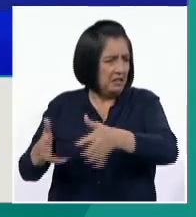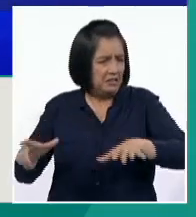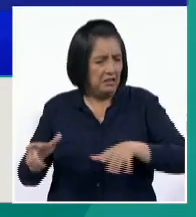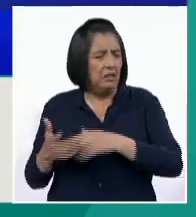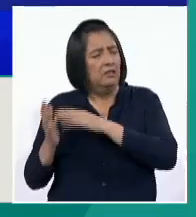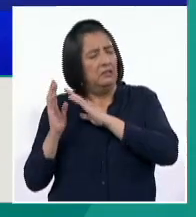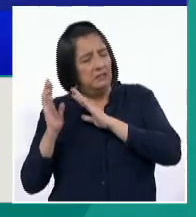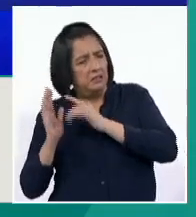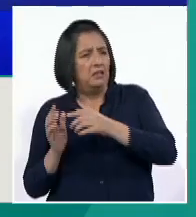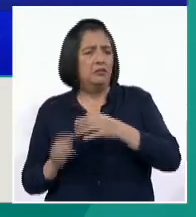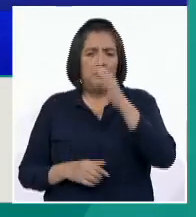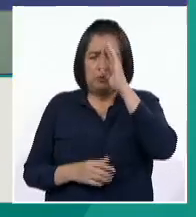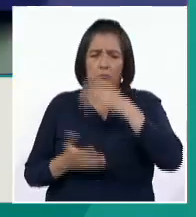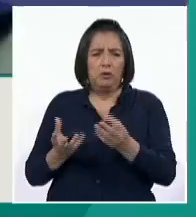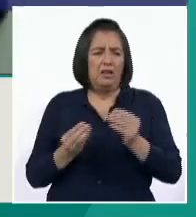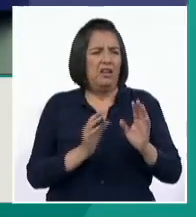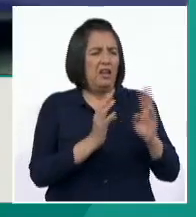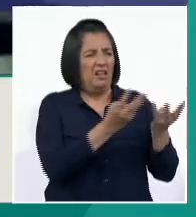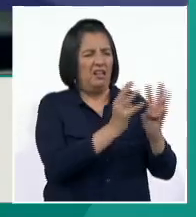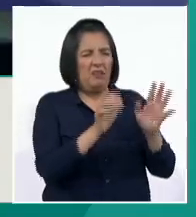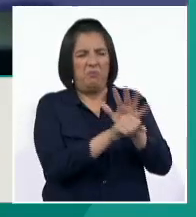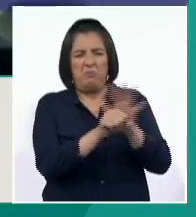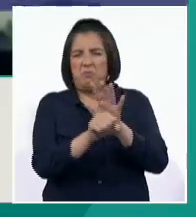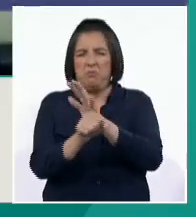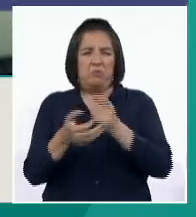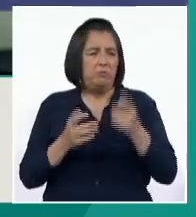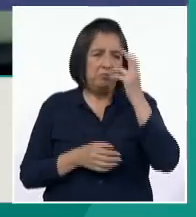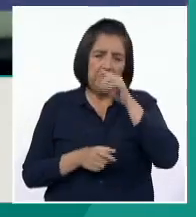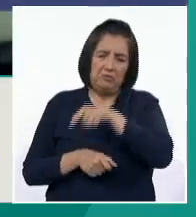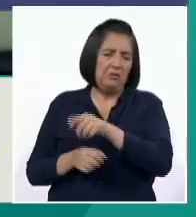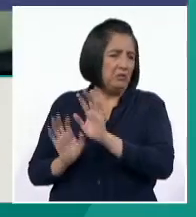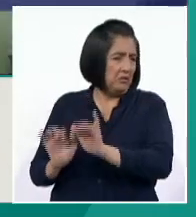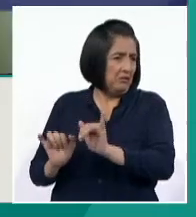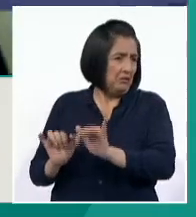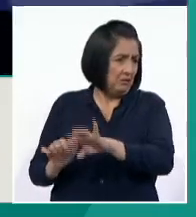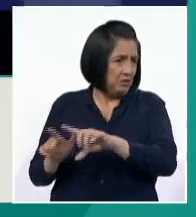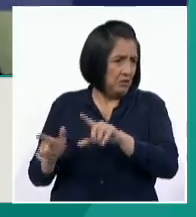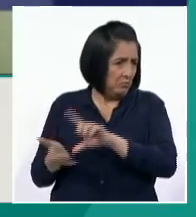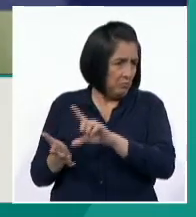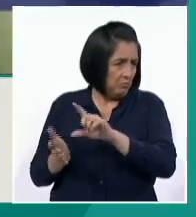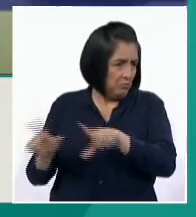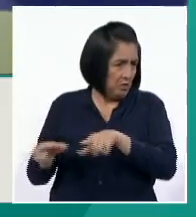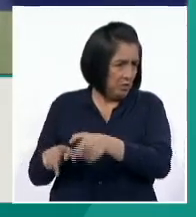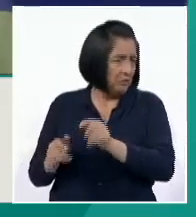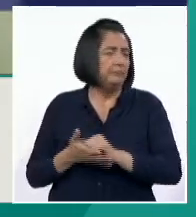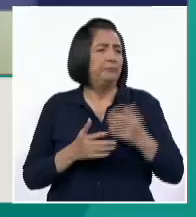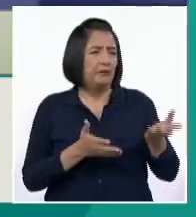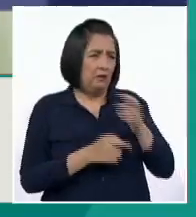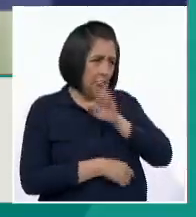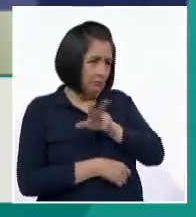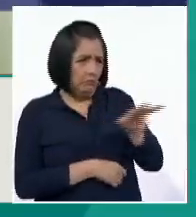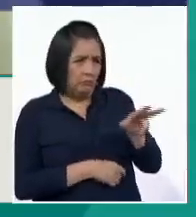estos subalternos debido a que había aglomeración de internos y es por eso que él permanece en ese lugar. Ahora, mostrarte un poco el